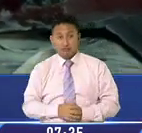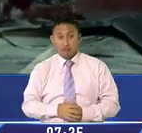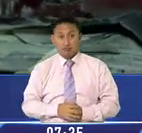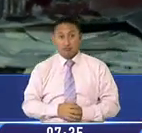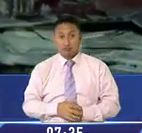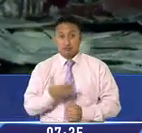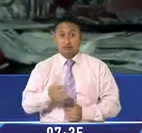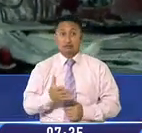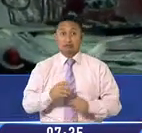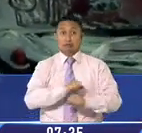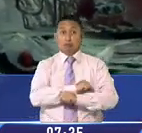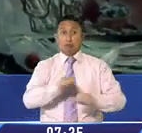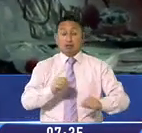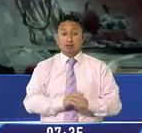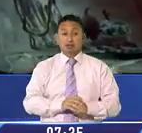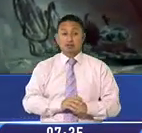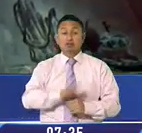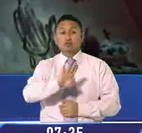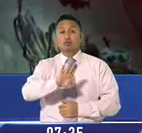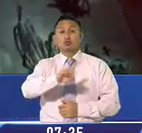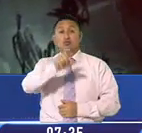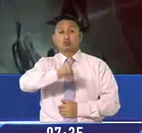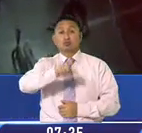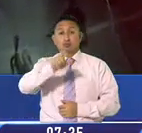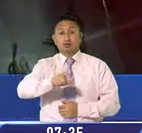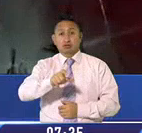podía explosionar o algo. Estaban 4 personas ahí,